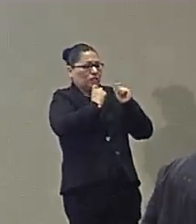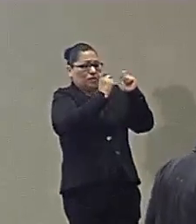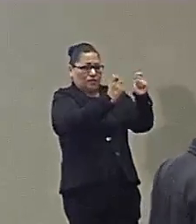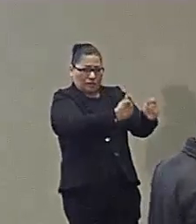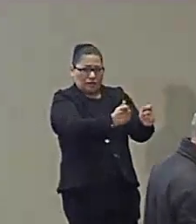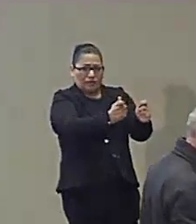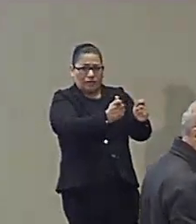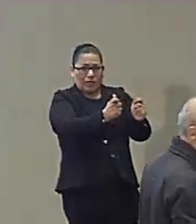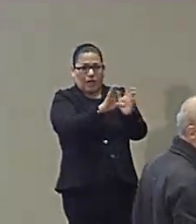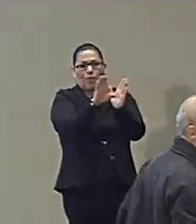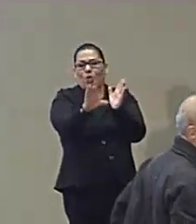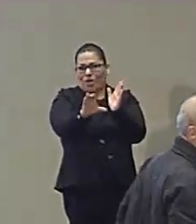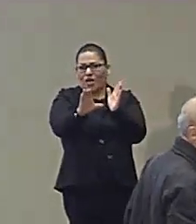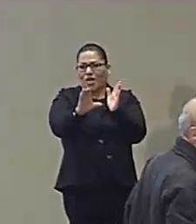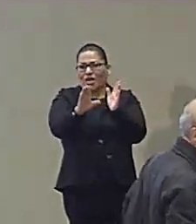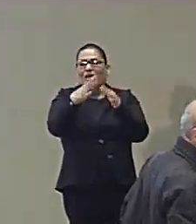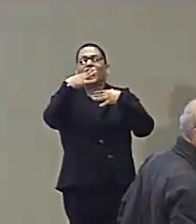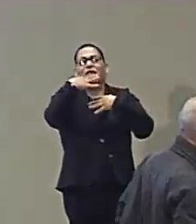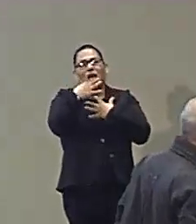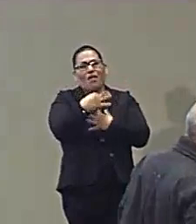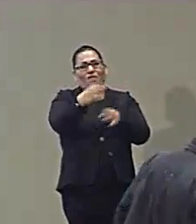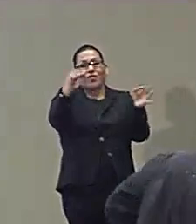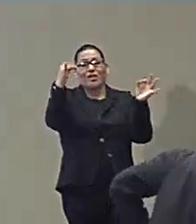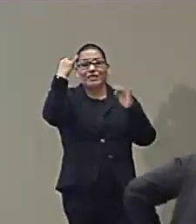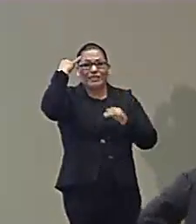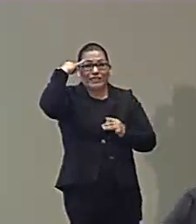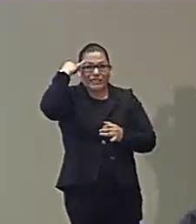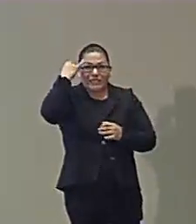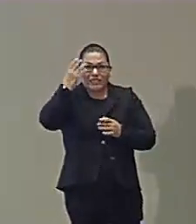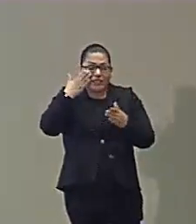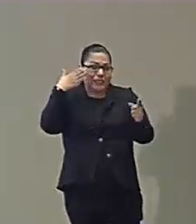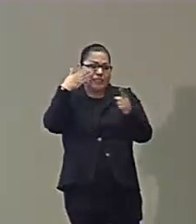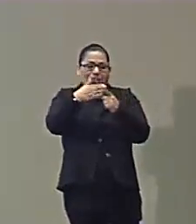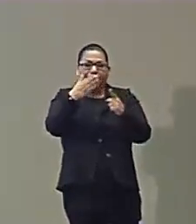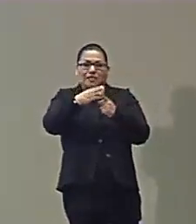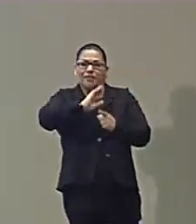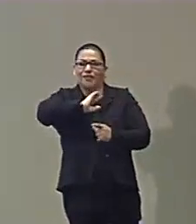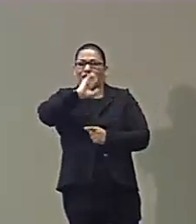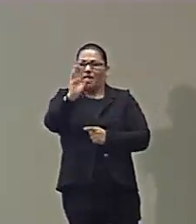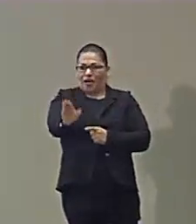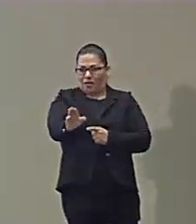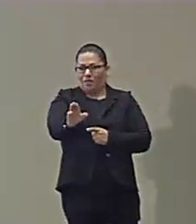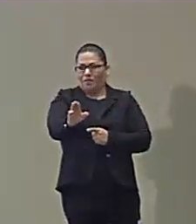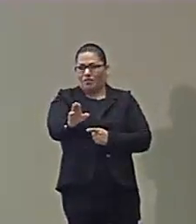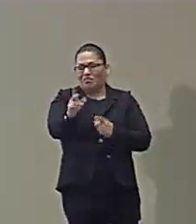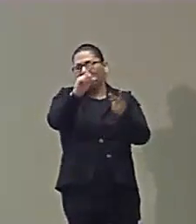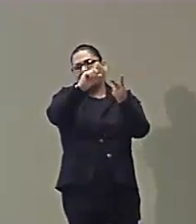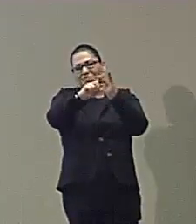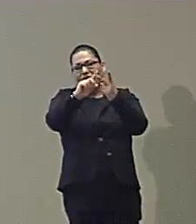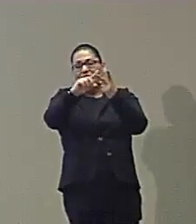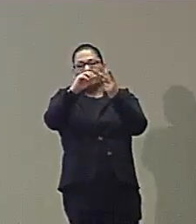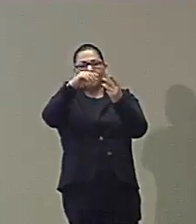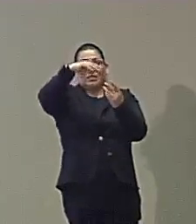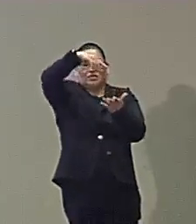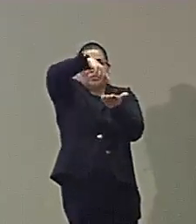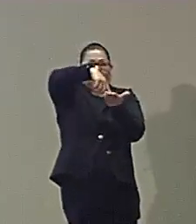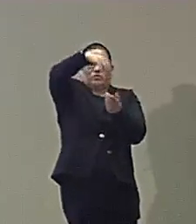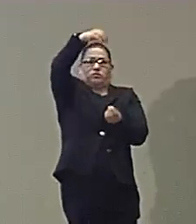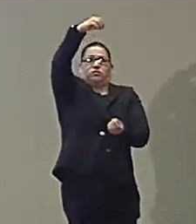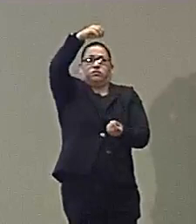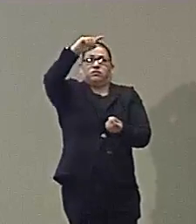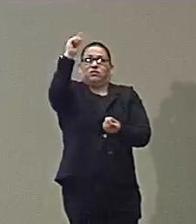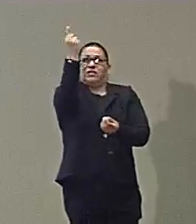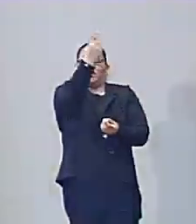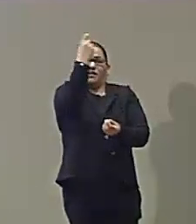las fiestas indígenas dedicadas a los muertos la ceremonia ritual de los voladores la cocina